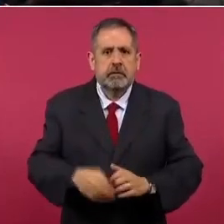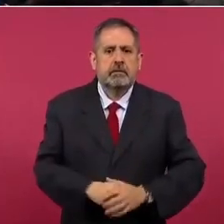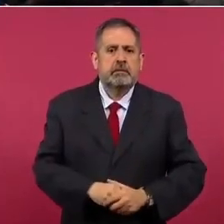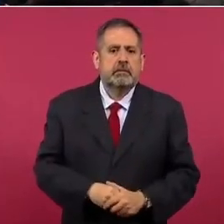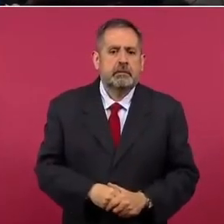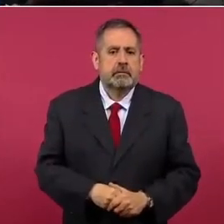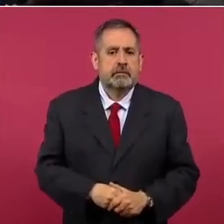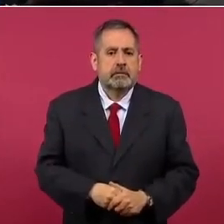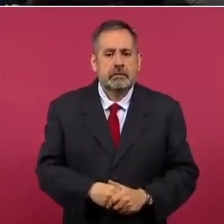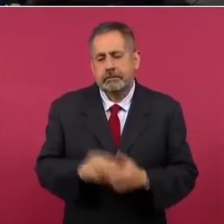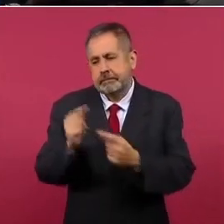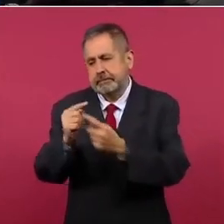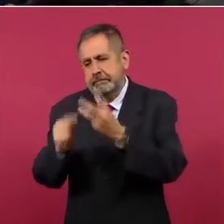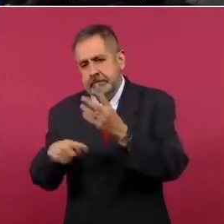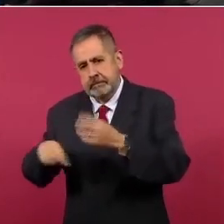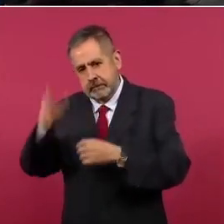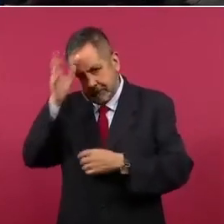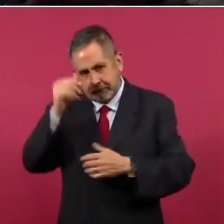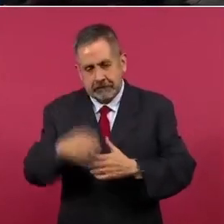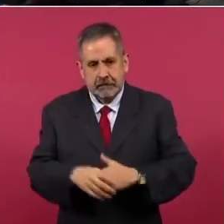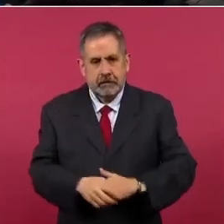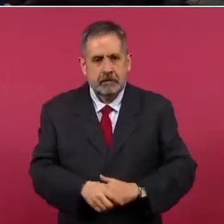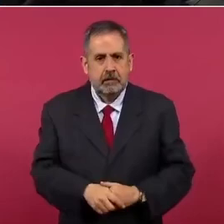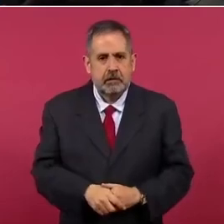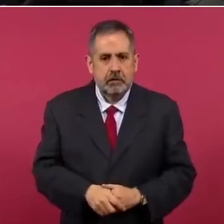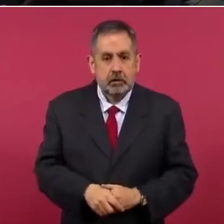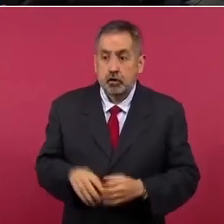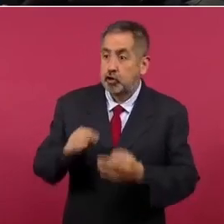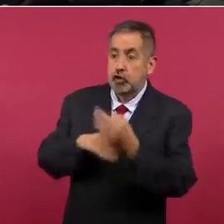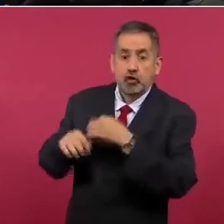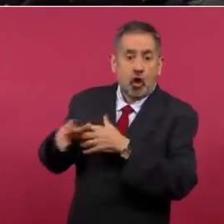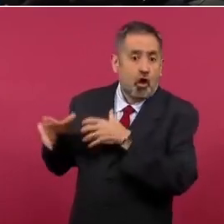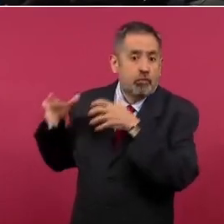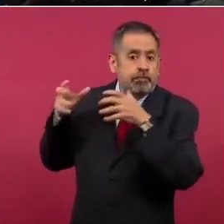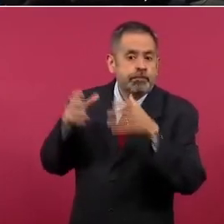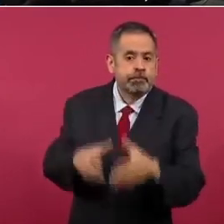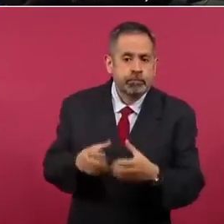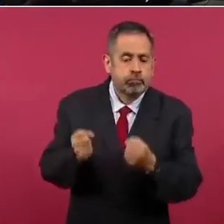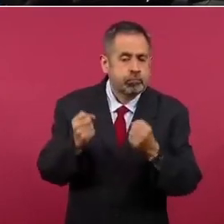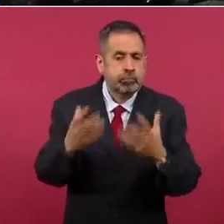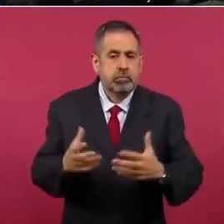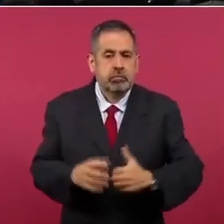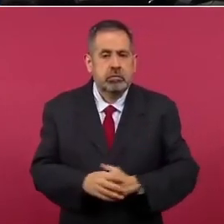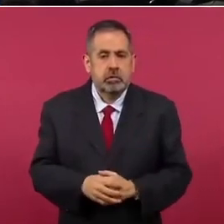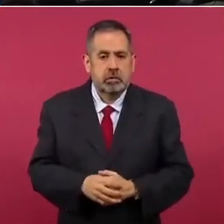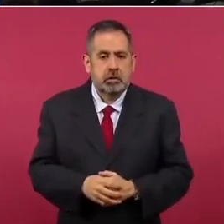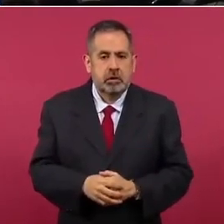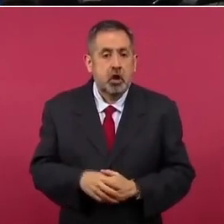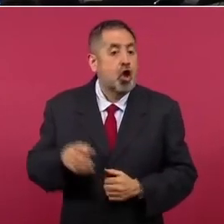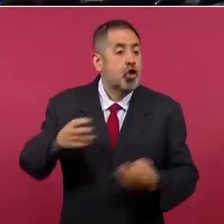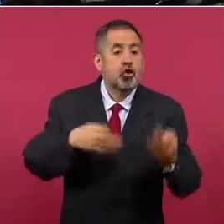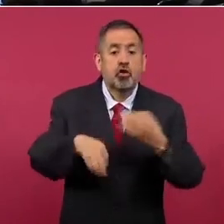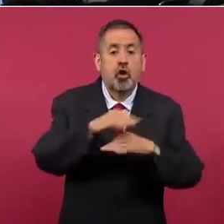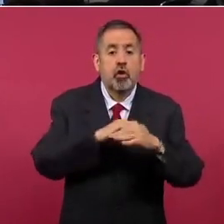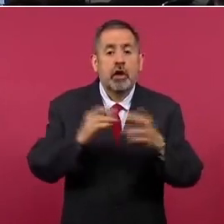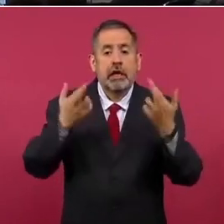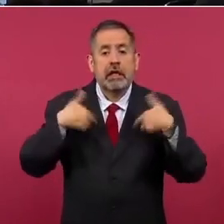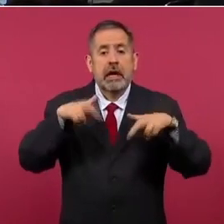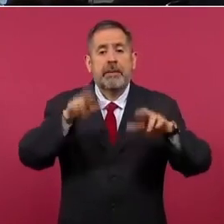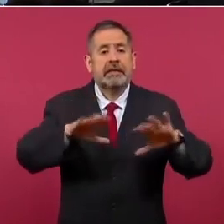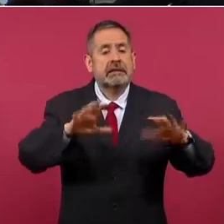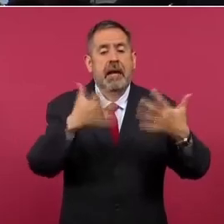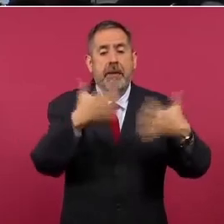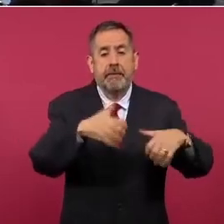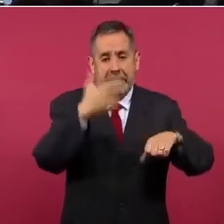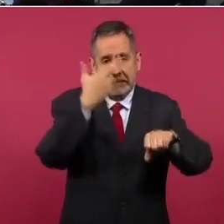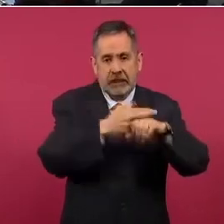Varios arreglos. ¿Cómo? Se quisieron venir todos, porque son varios. Todos son representantes de la comisión.